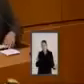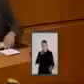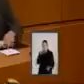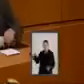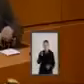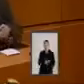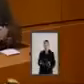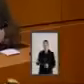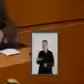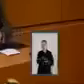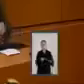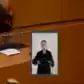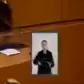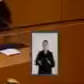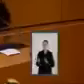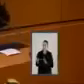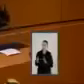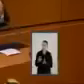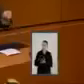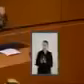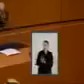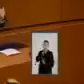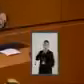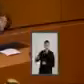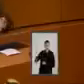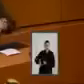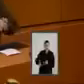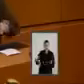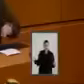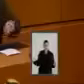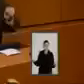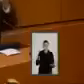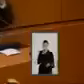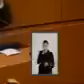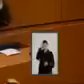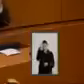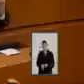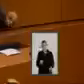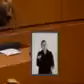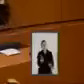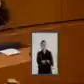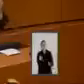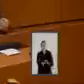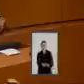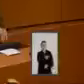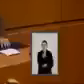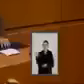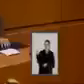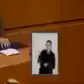con el gobierno de la República. Aquí es necesario que sepamos quién ordenó la